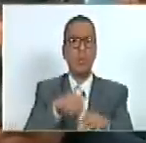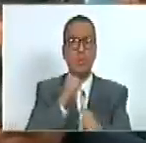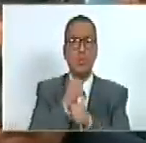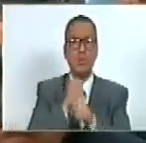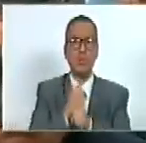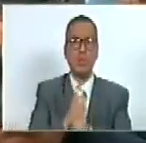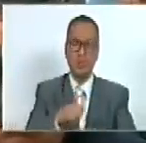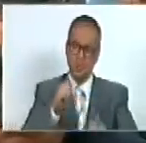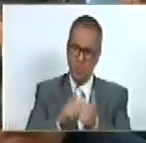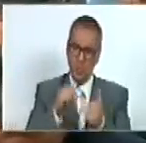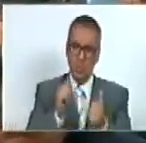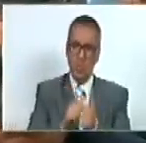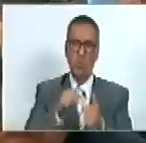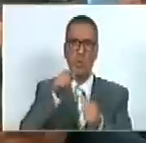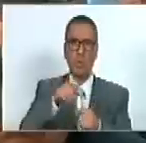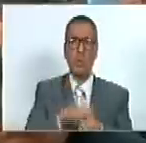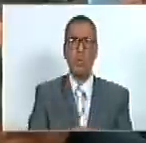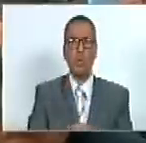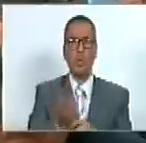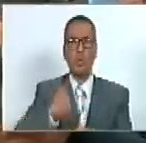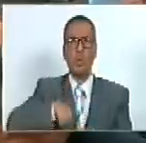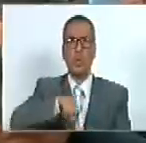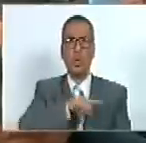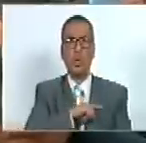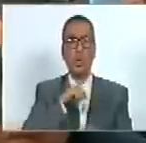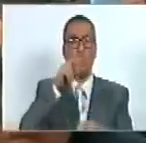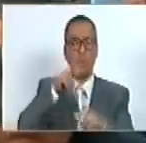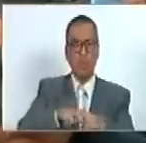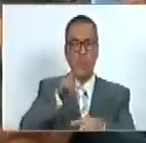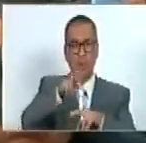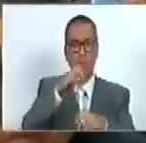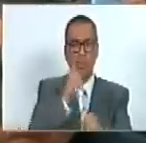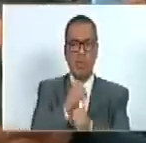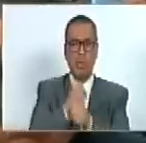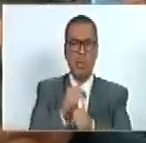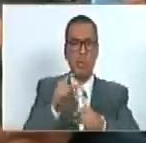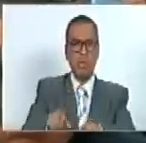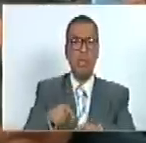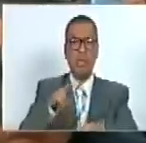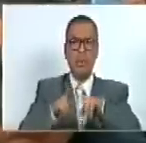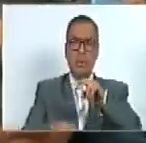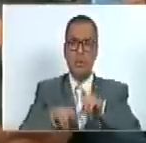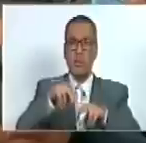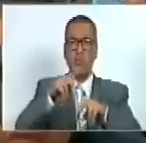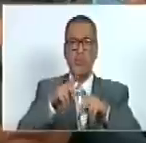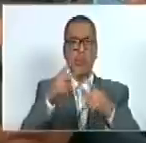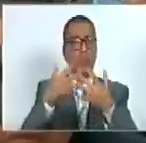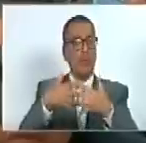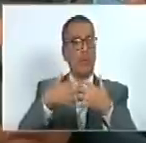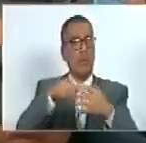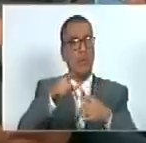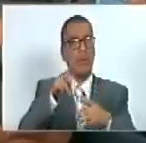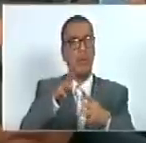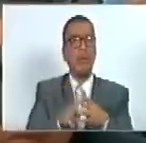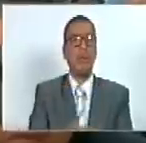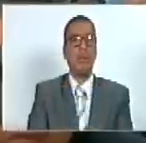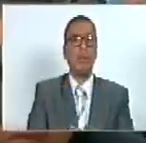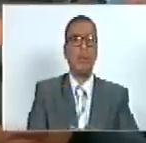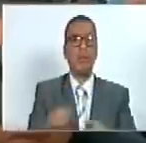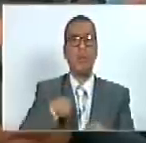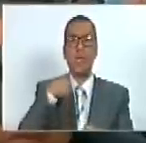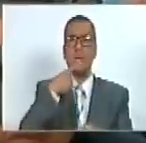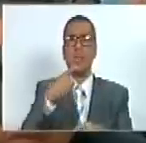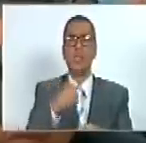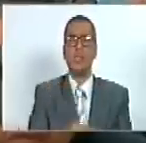trabajar duramente en nuestros puestos de trabajo, en nuestra fábrica? Pero también les tengo que decir, mi